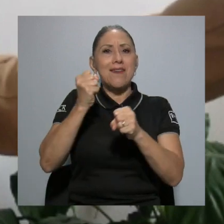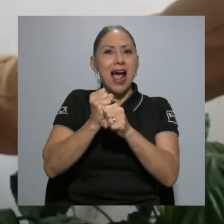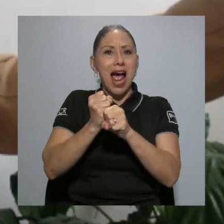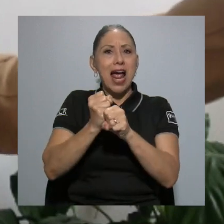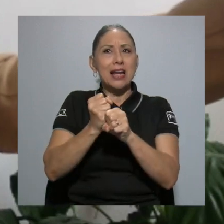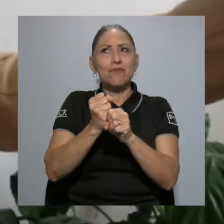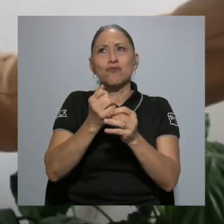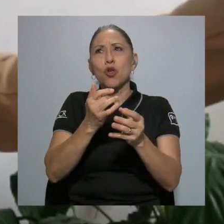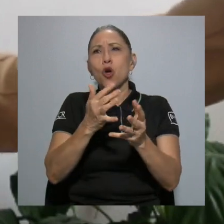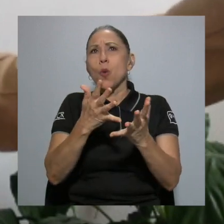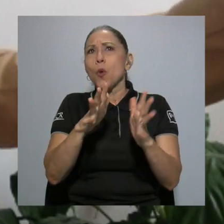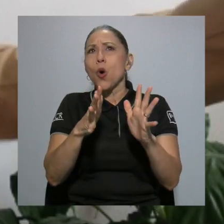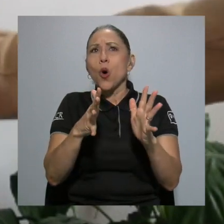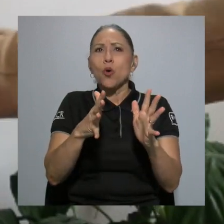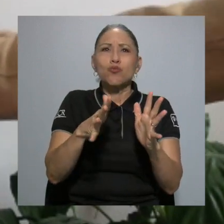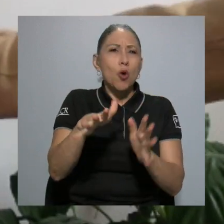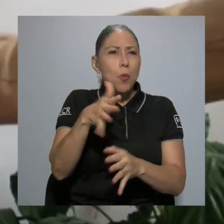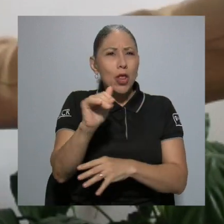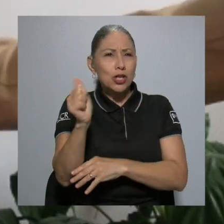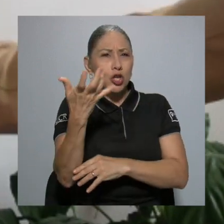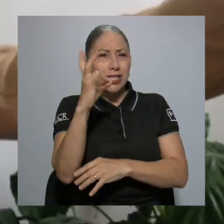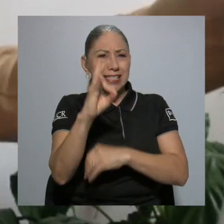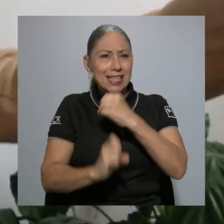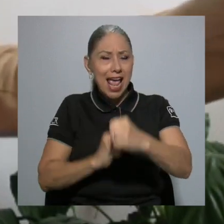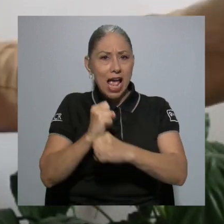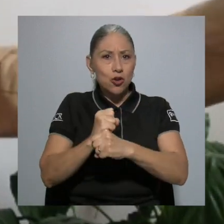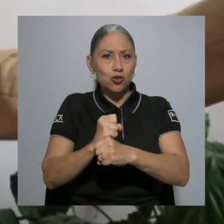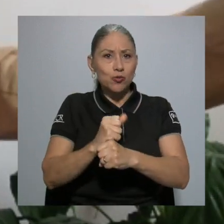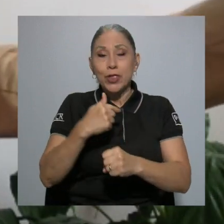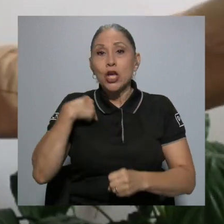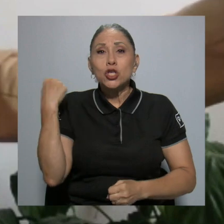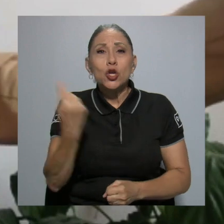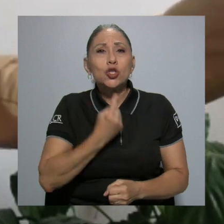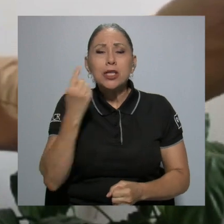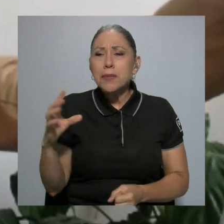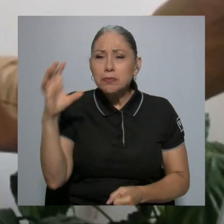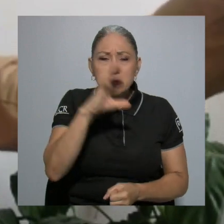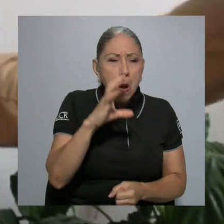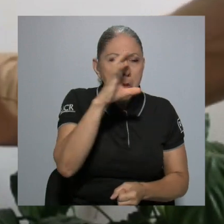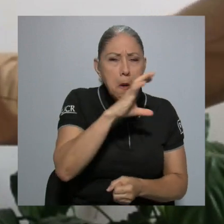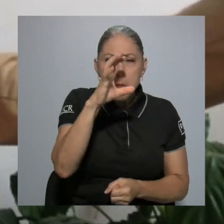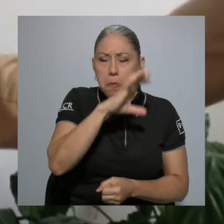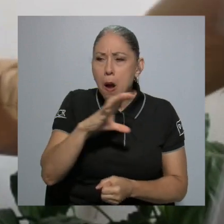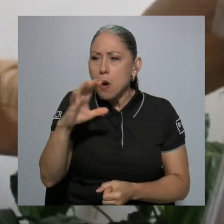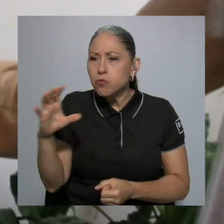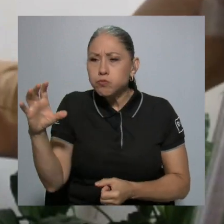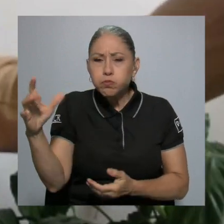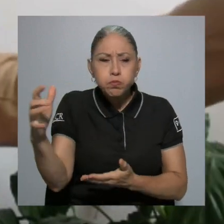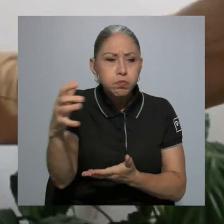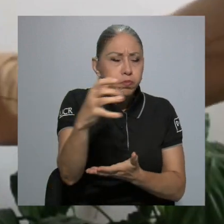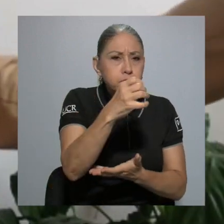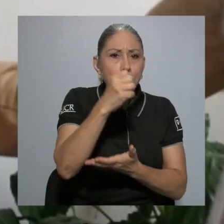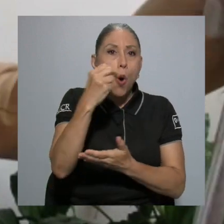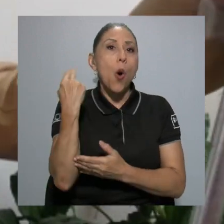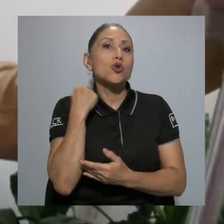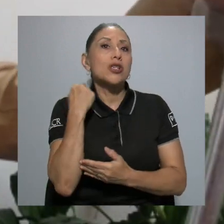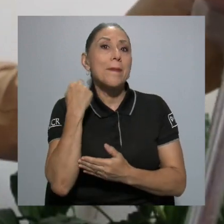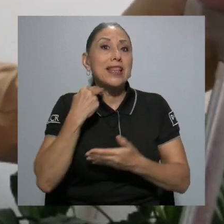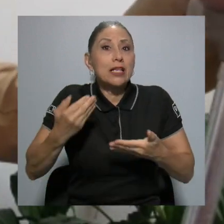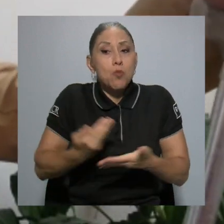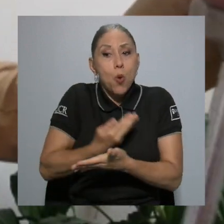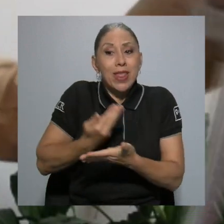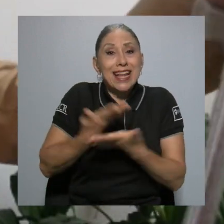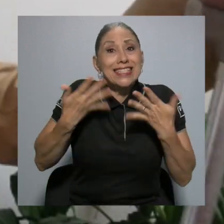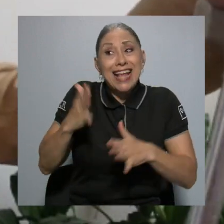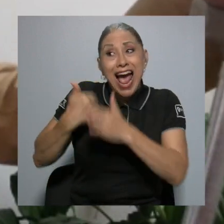tengo 17 años. ¡Qué maravilla! Yo era un colector de osamentas modernas. Ya